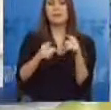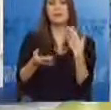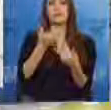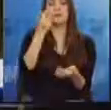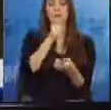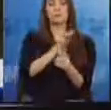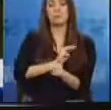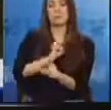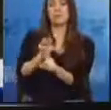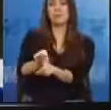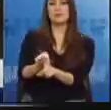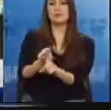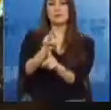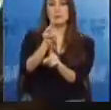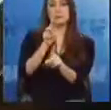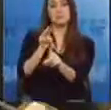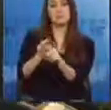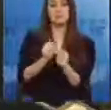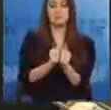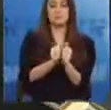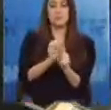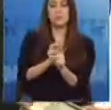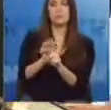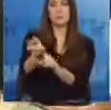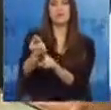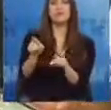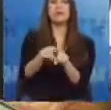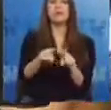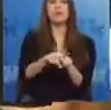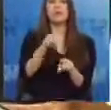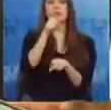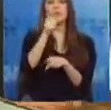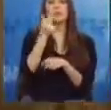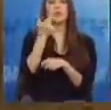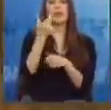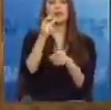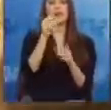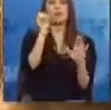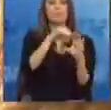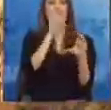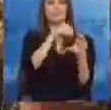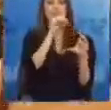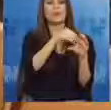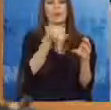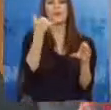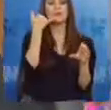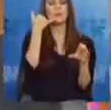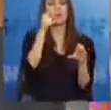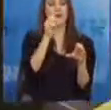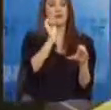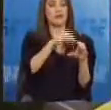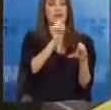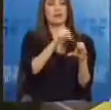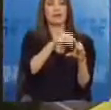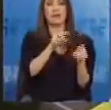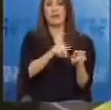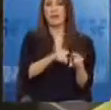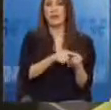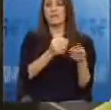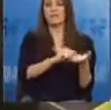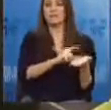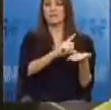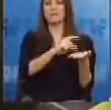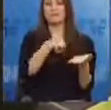dinero exacto. Opinión a la que se sumaron algunos clientes que pagaron su consumo a través de su celular. Es un medio óptimo para